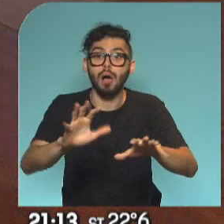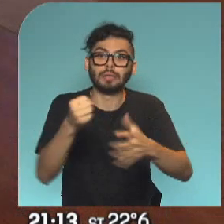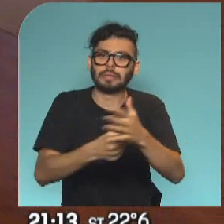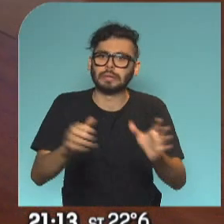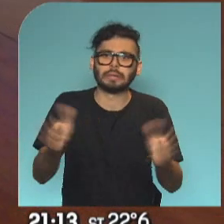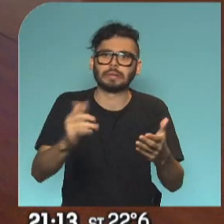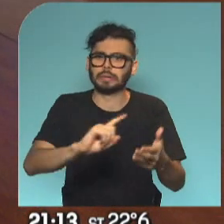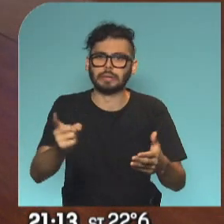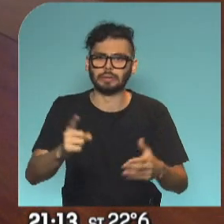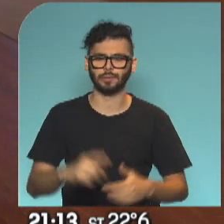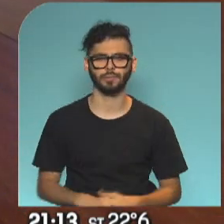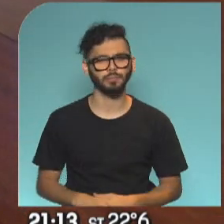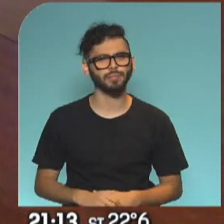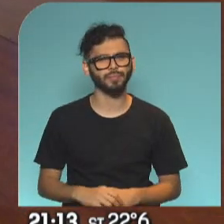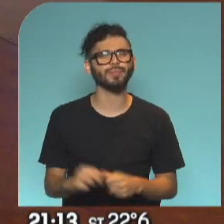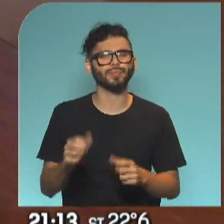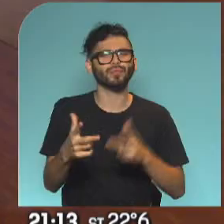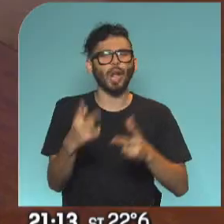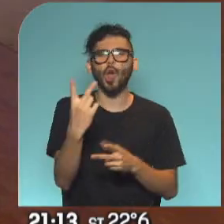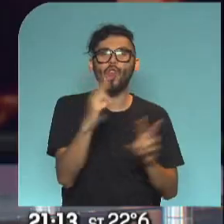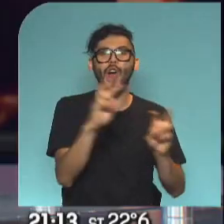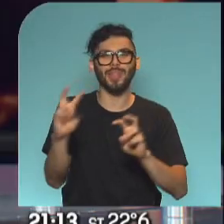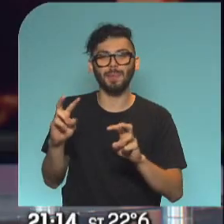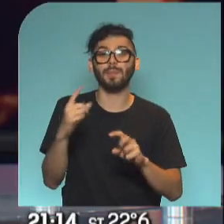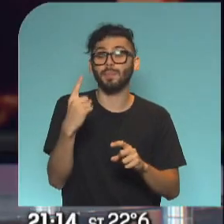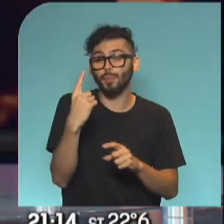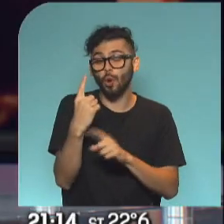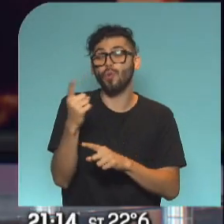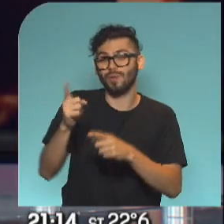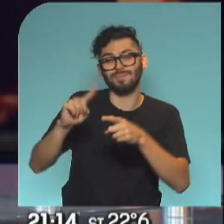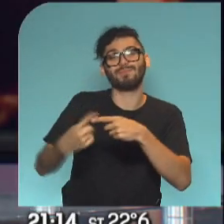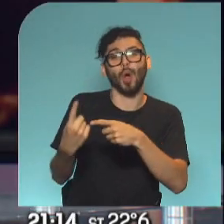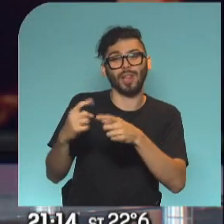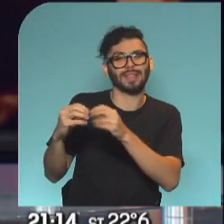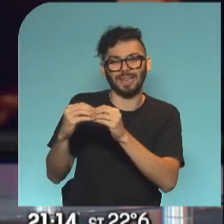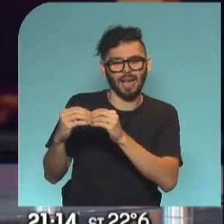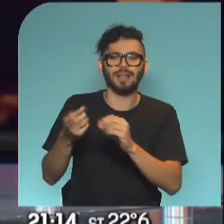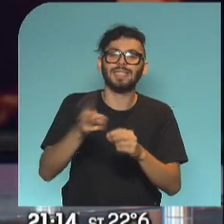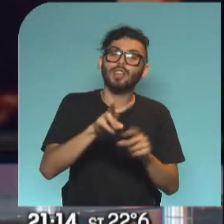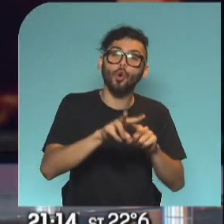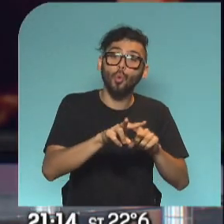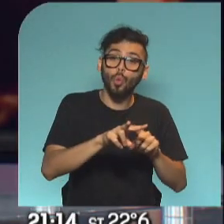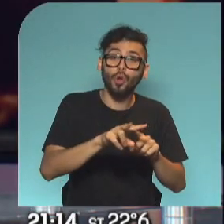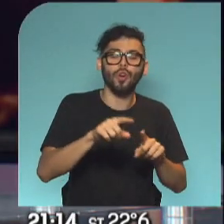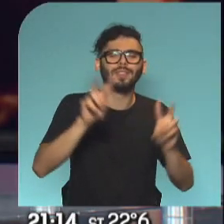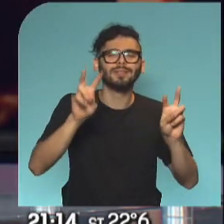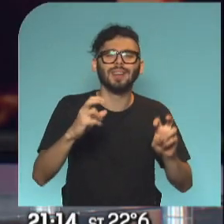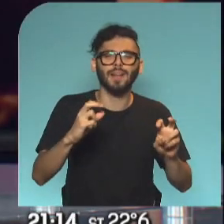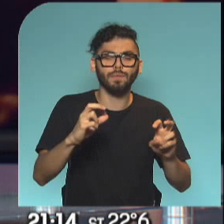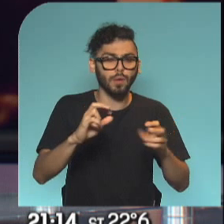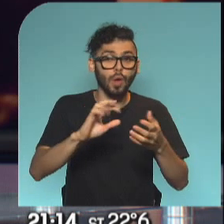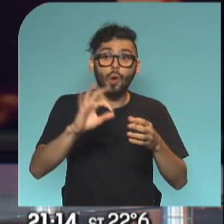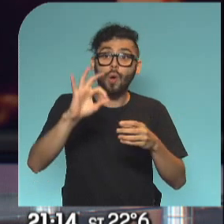Bien, de ambos temas, ¿no? Primero de la problemática que planteabas y segundo de cuándo fueron informados ellos de una cepa